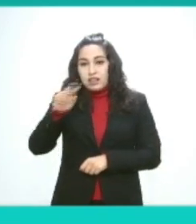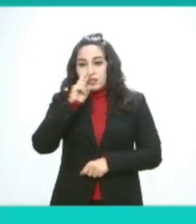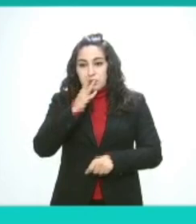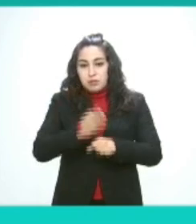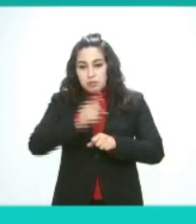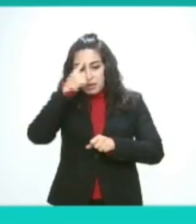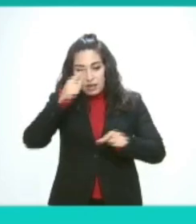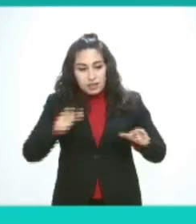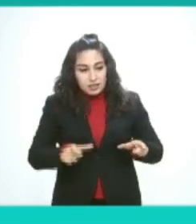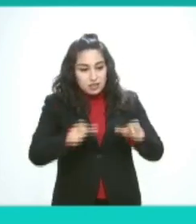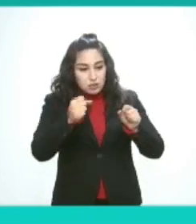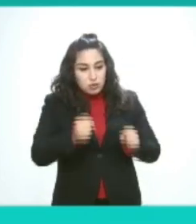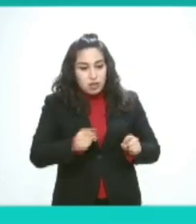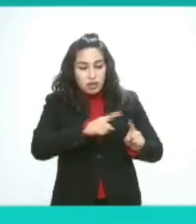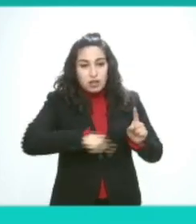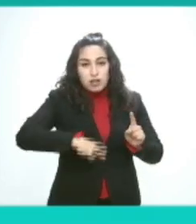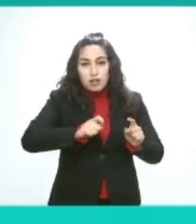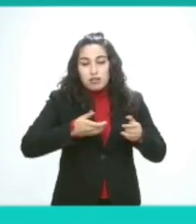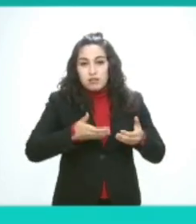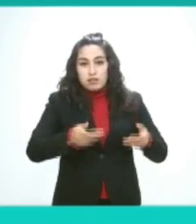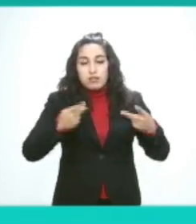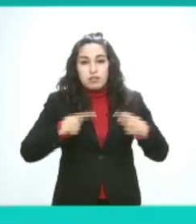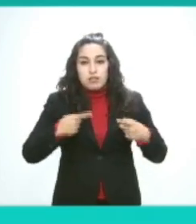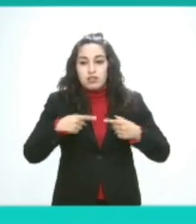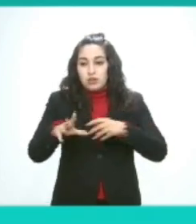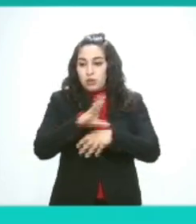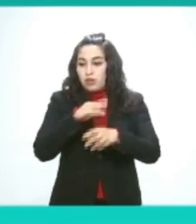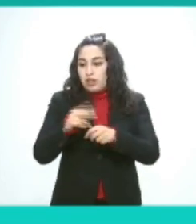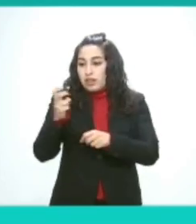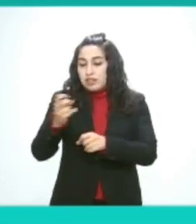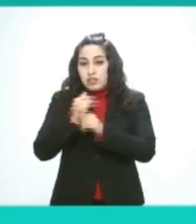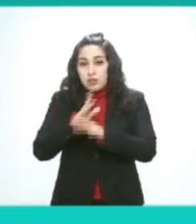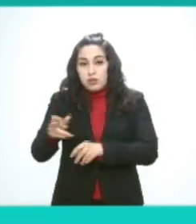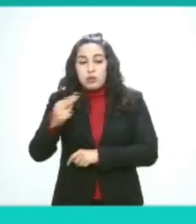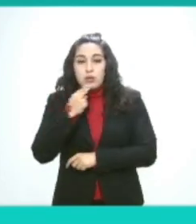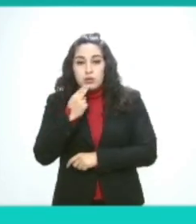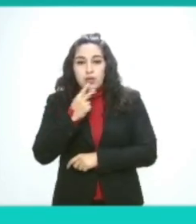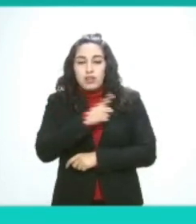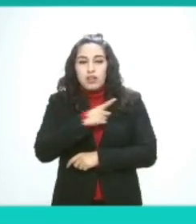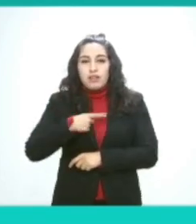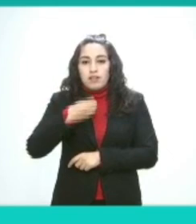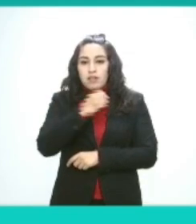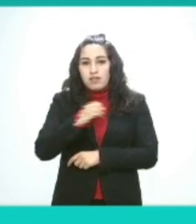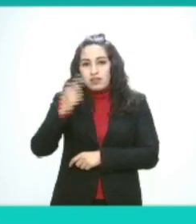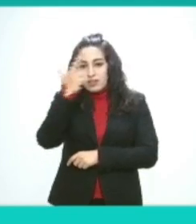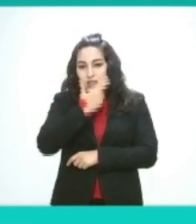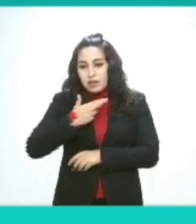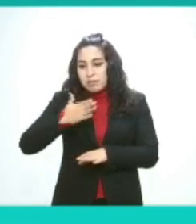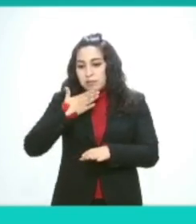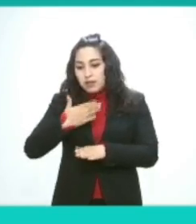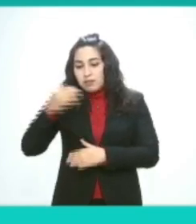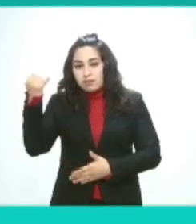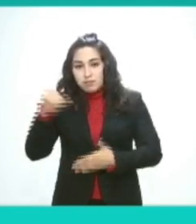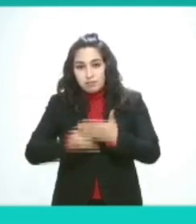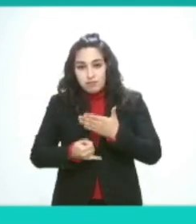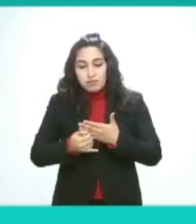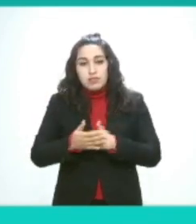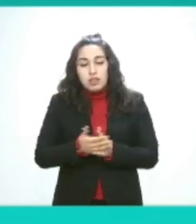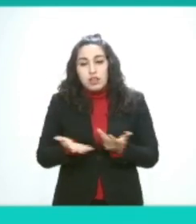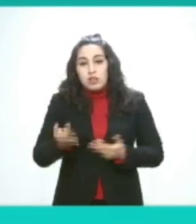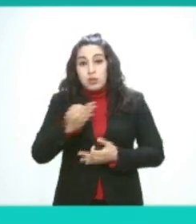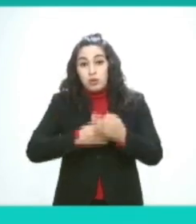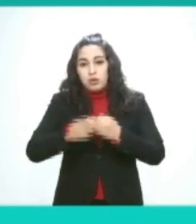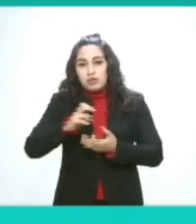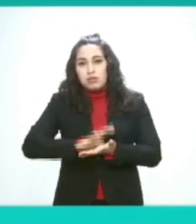seguridad pública lo que genera que la información con la que cuente debe de ser analizada al mayor detalle posible y ellos se